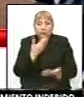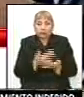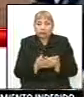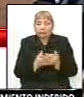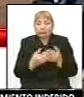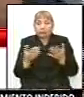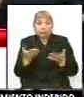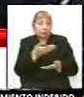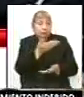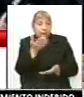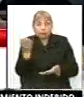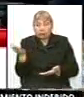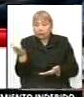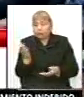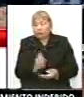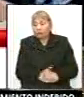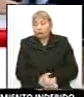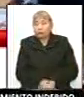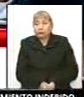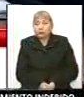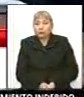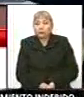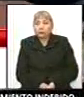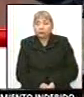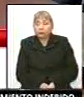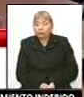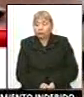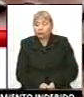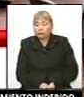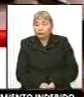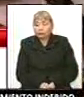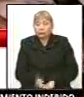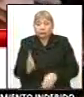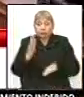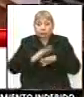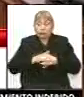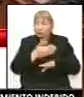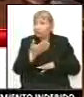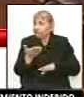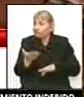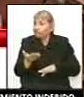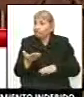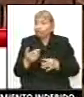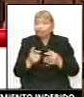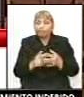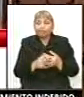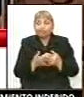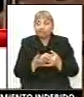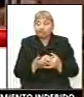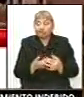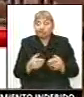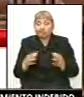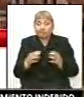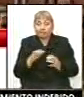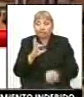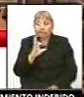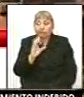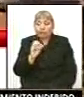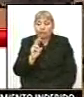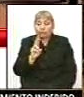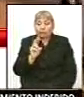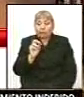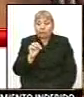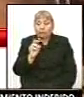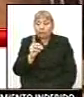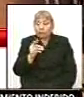Pariona. ¿Alguna otra intervención más con respecto a la iniciativa de la congresista Foronda.